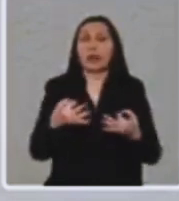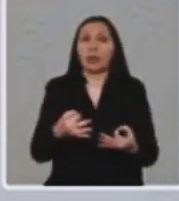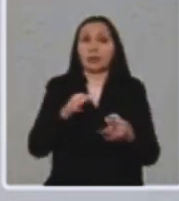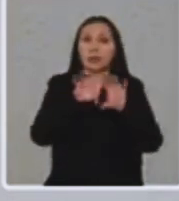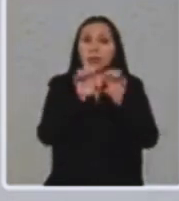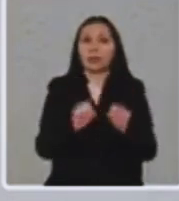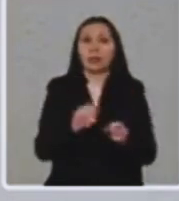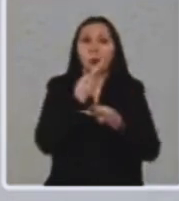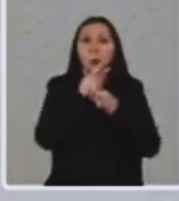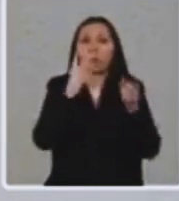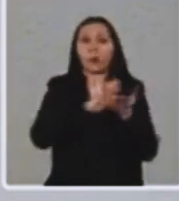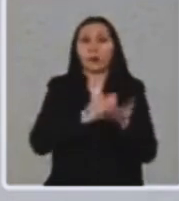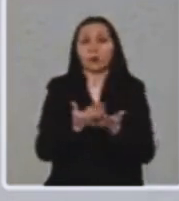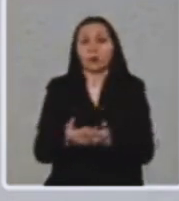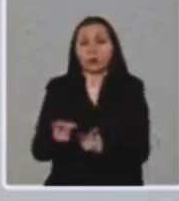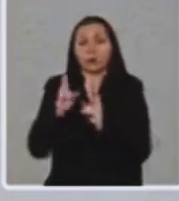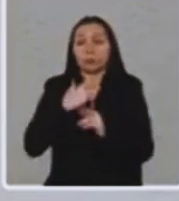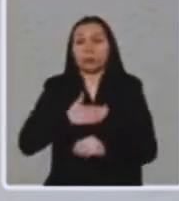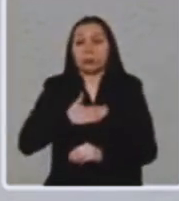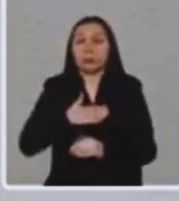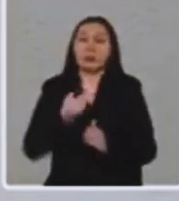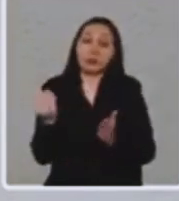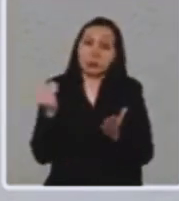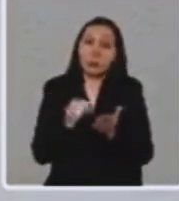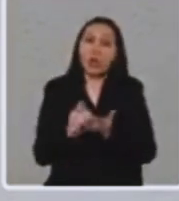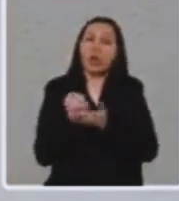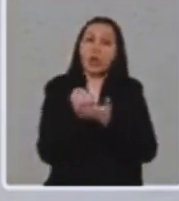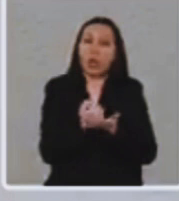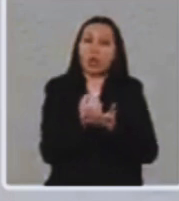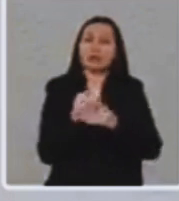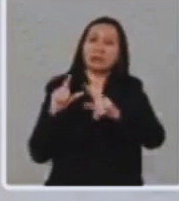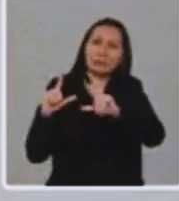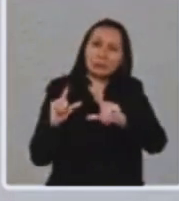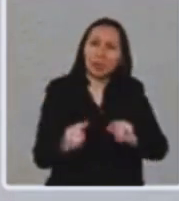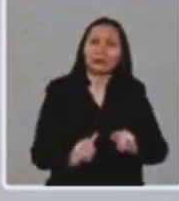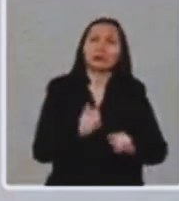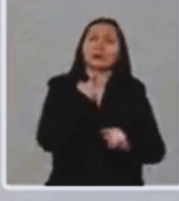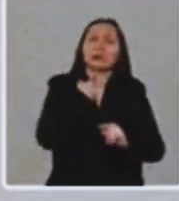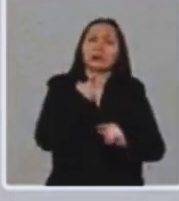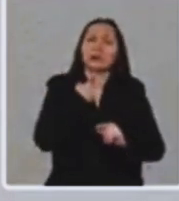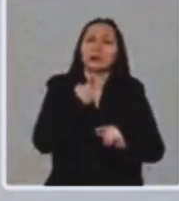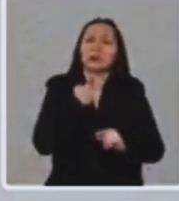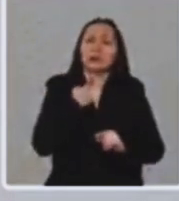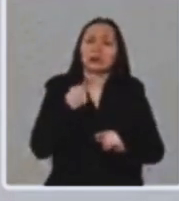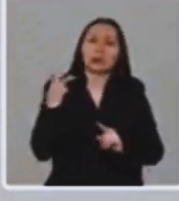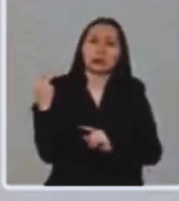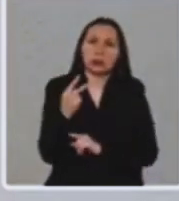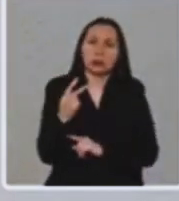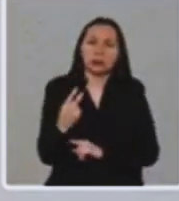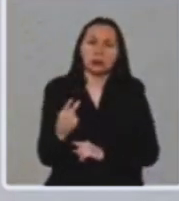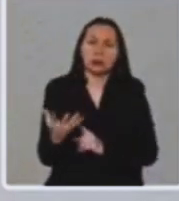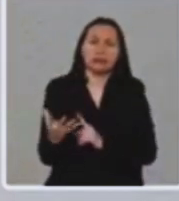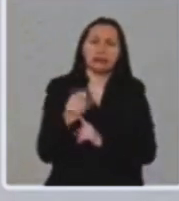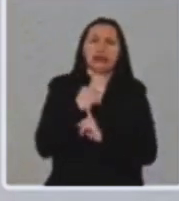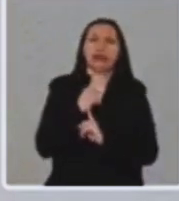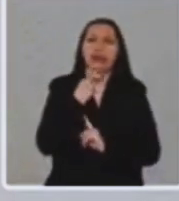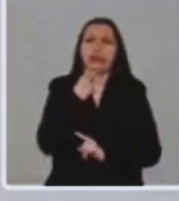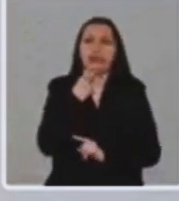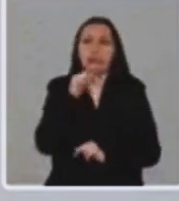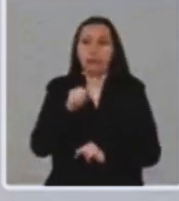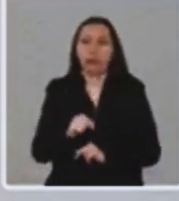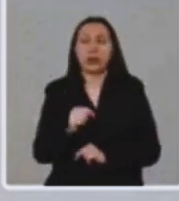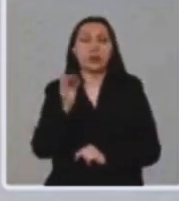de salud y esperamos seguir contribuyendo a mitigar el impacto que este tipo de agresiones pueden tener en la